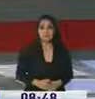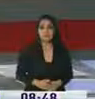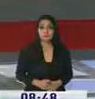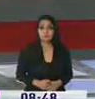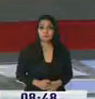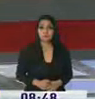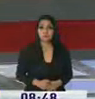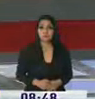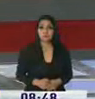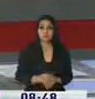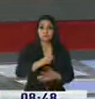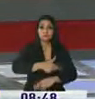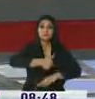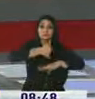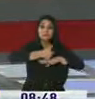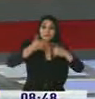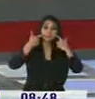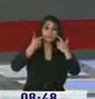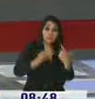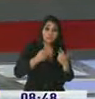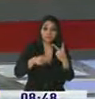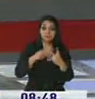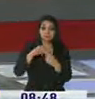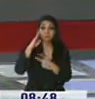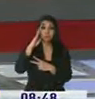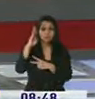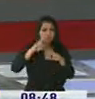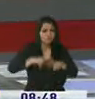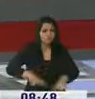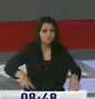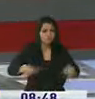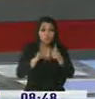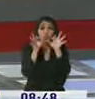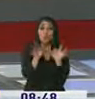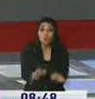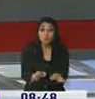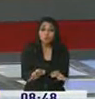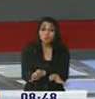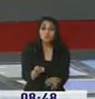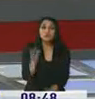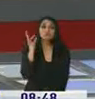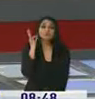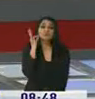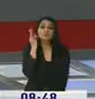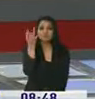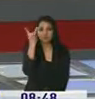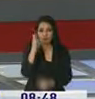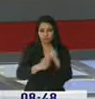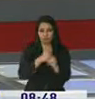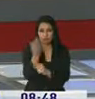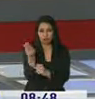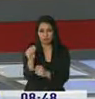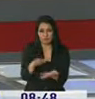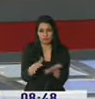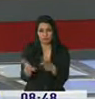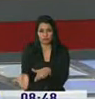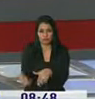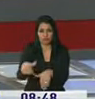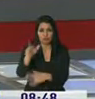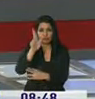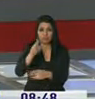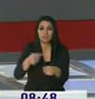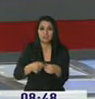Las autoridades de la Fiscalía y la Policía verificaron el lugar donde fue asesinada una colegiala de 18 años. En el sur de Quito